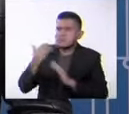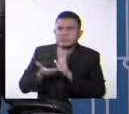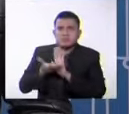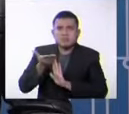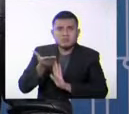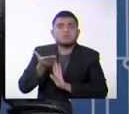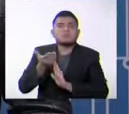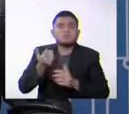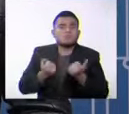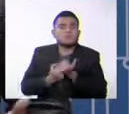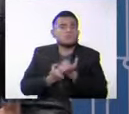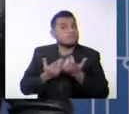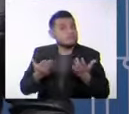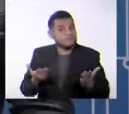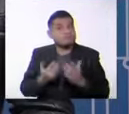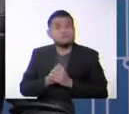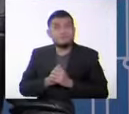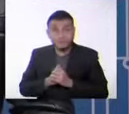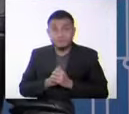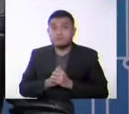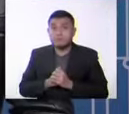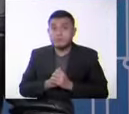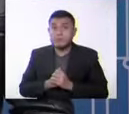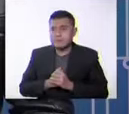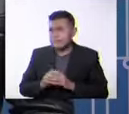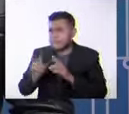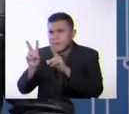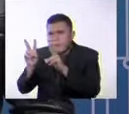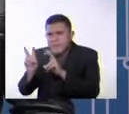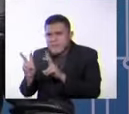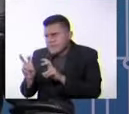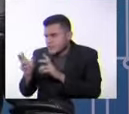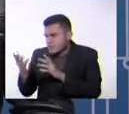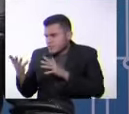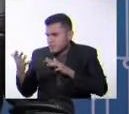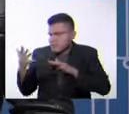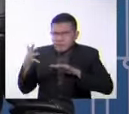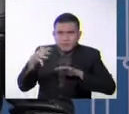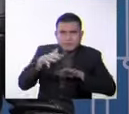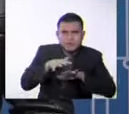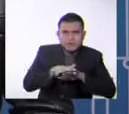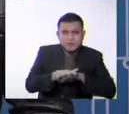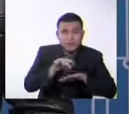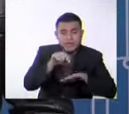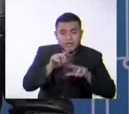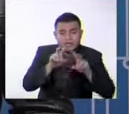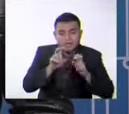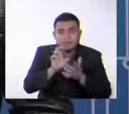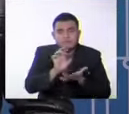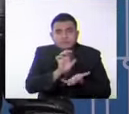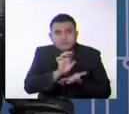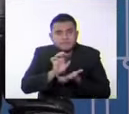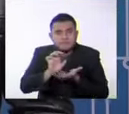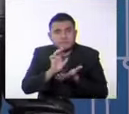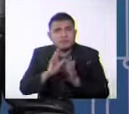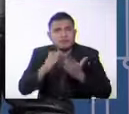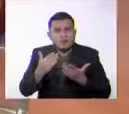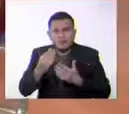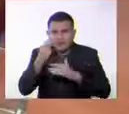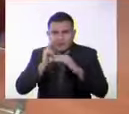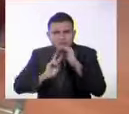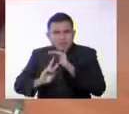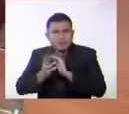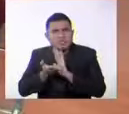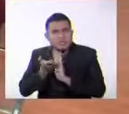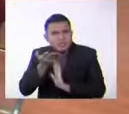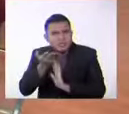desarrollo sostenible. Van inmersos también estos movimientos ecologistas, estos movimientos ciudadanos que tienen como visión este desarrollo